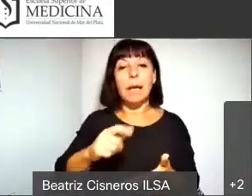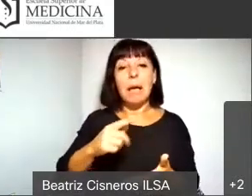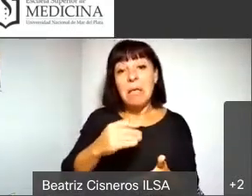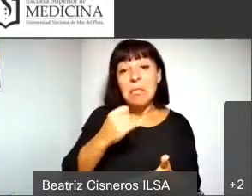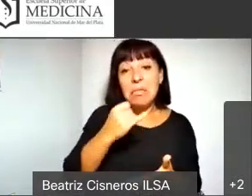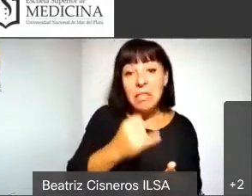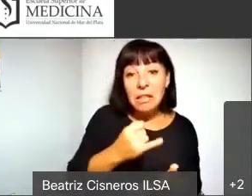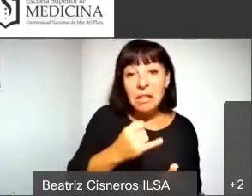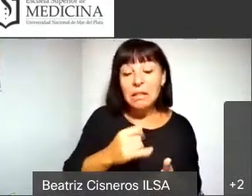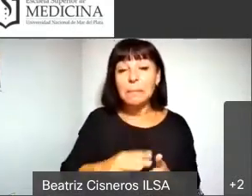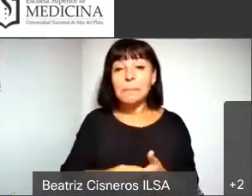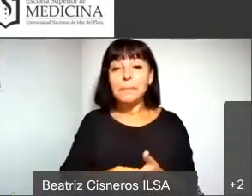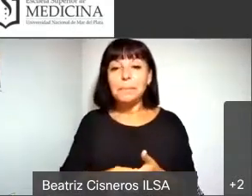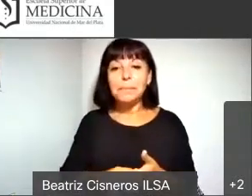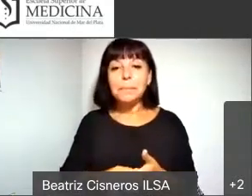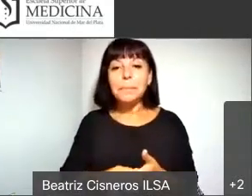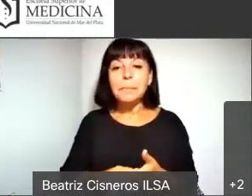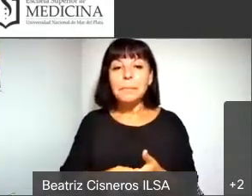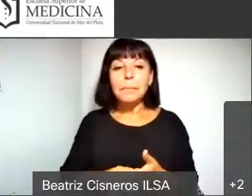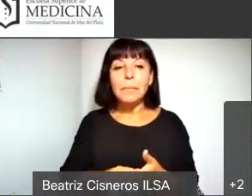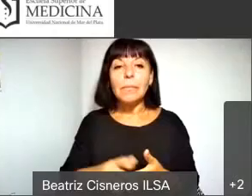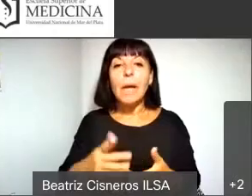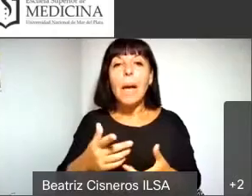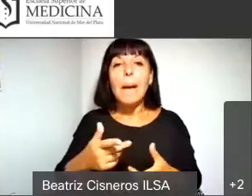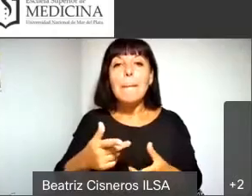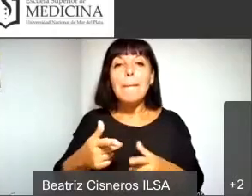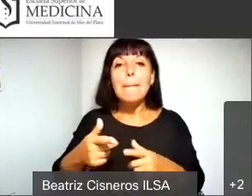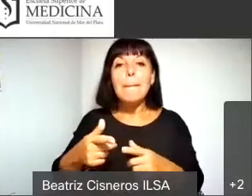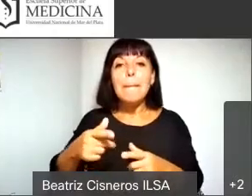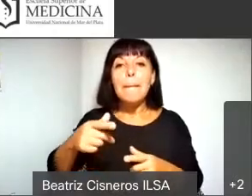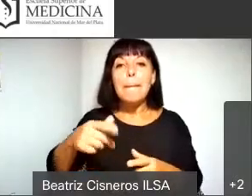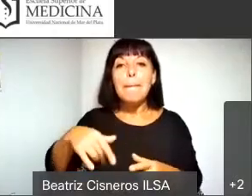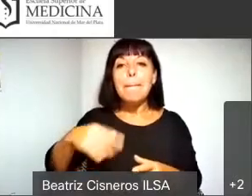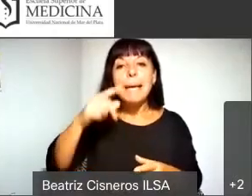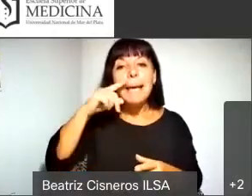lo experimental a partir de los experimentos de Milley y Urey.